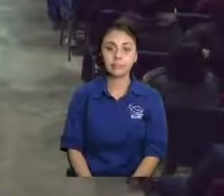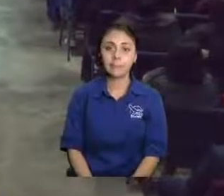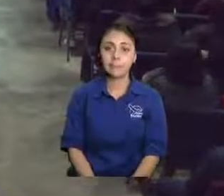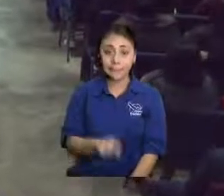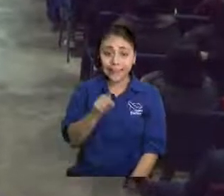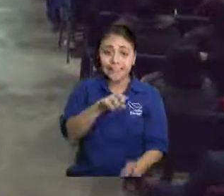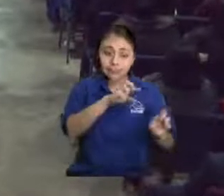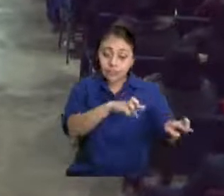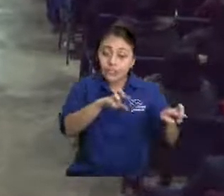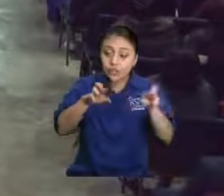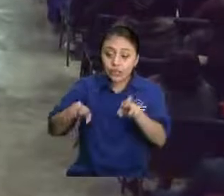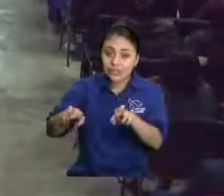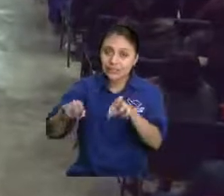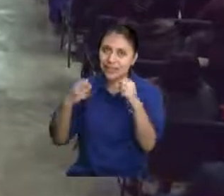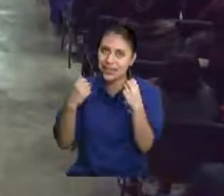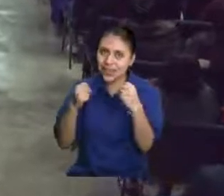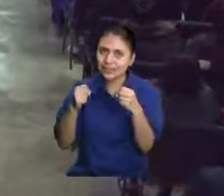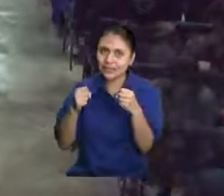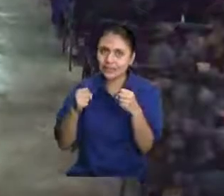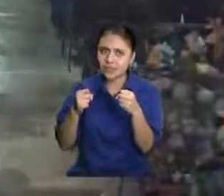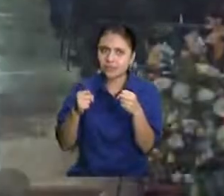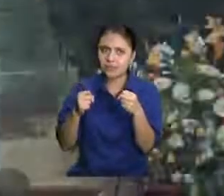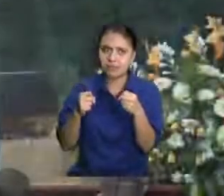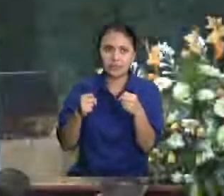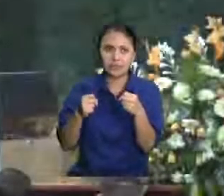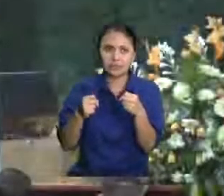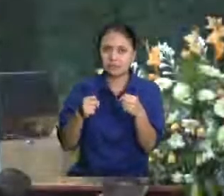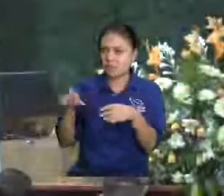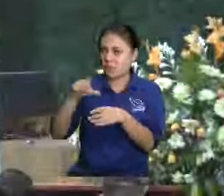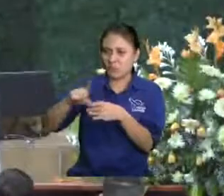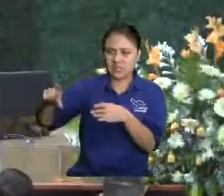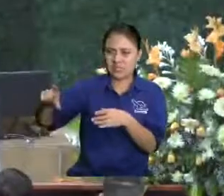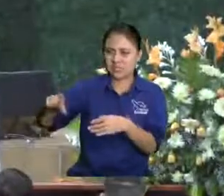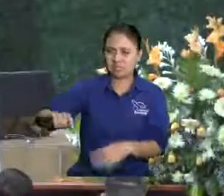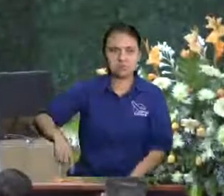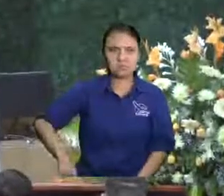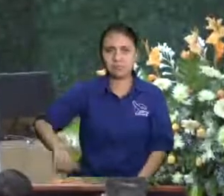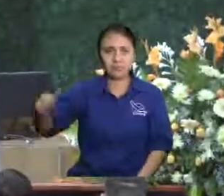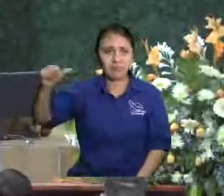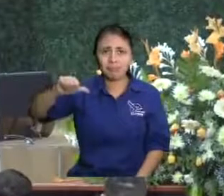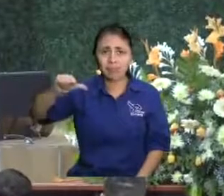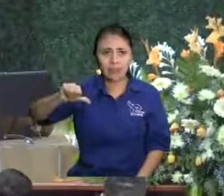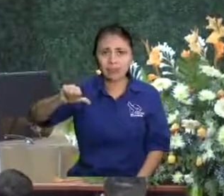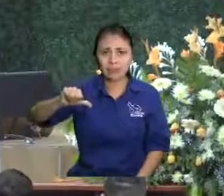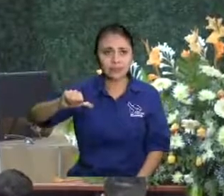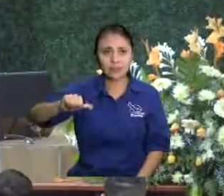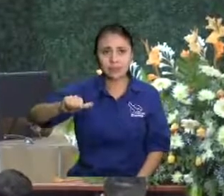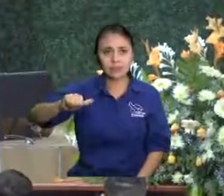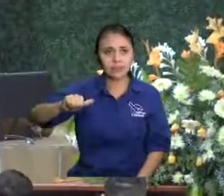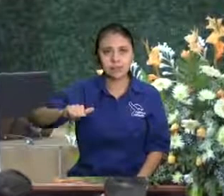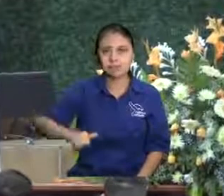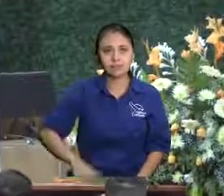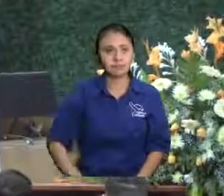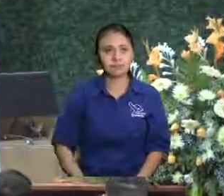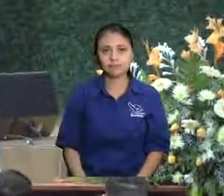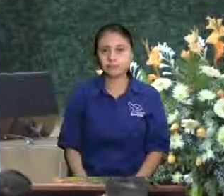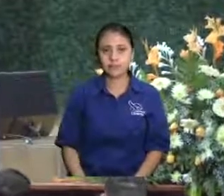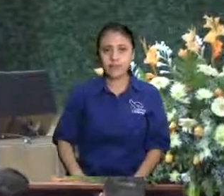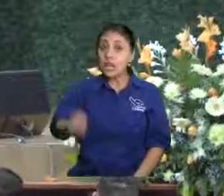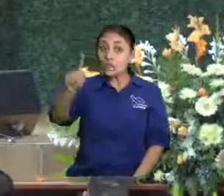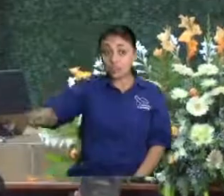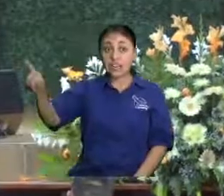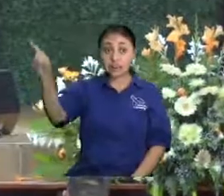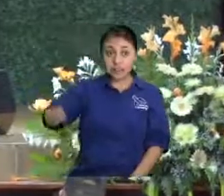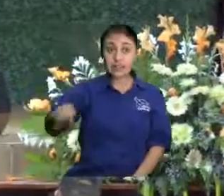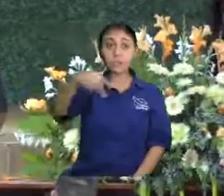está menospreciando. Bueno, y aparte que hay gente que sí lo hace con hecho pensado, ¿ah? Y lo reprendemos, por eso